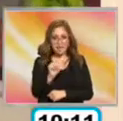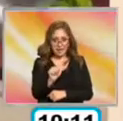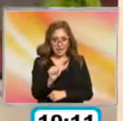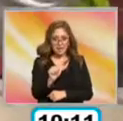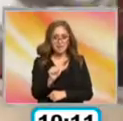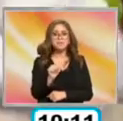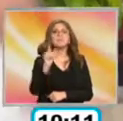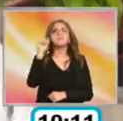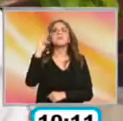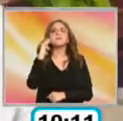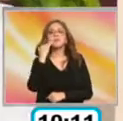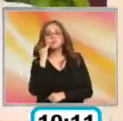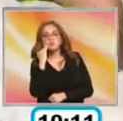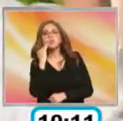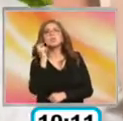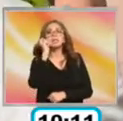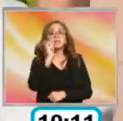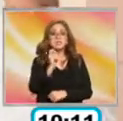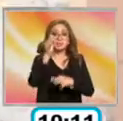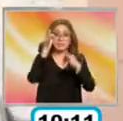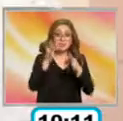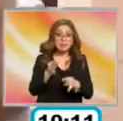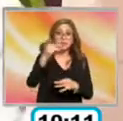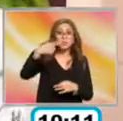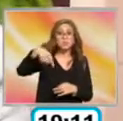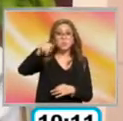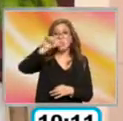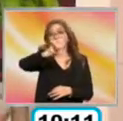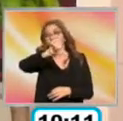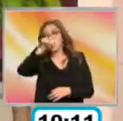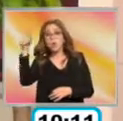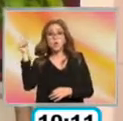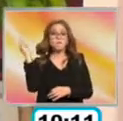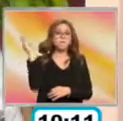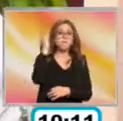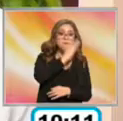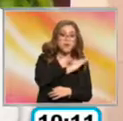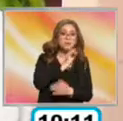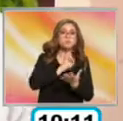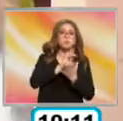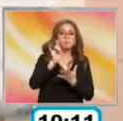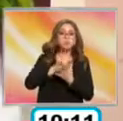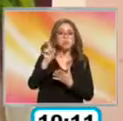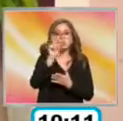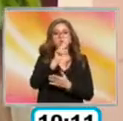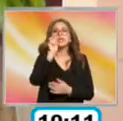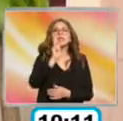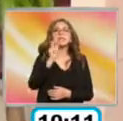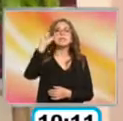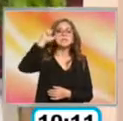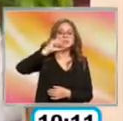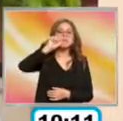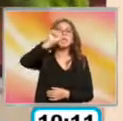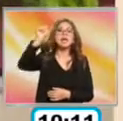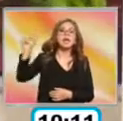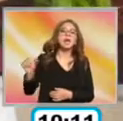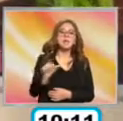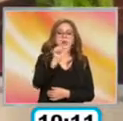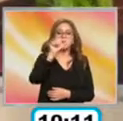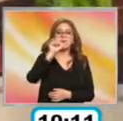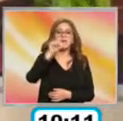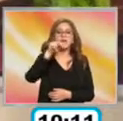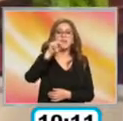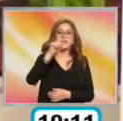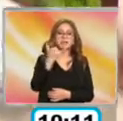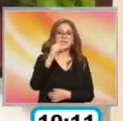Andy Rivera en Facebook está verificado para que no crean en ninguna red social falsa que se prestan para malos entendidos. Y en Instagram @AndyRivera_.